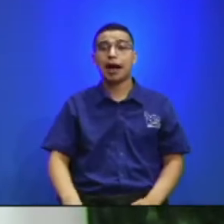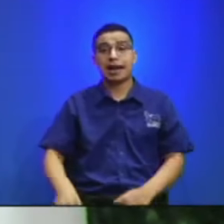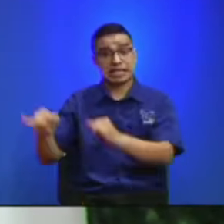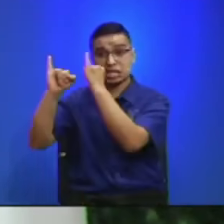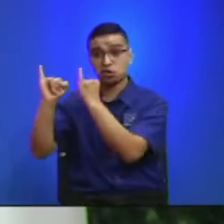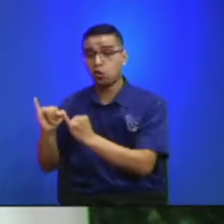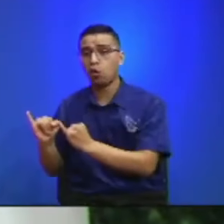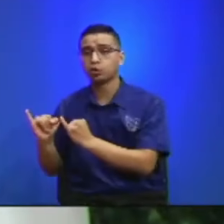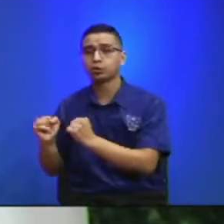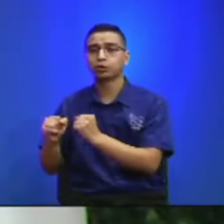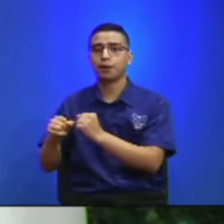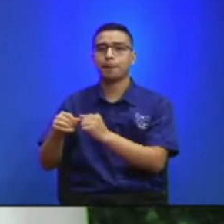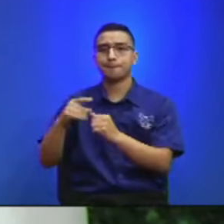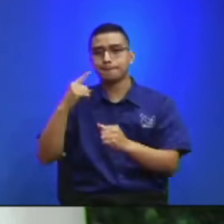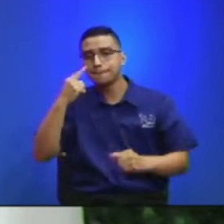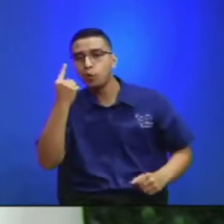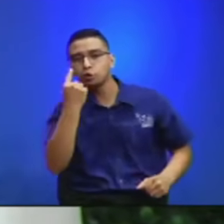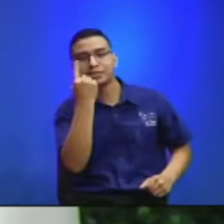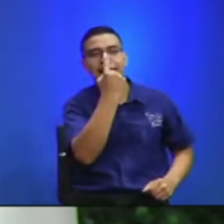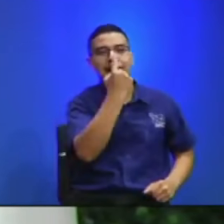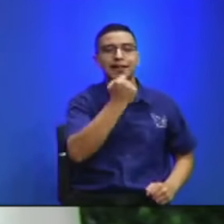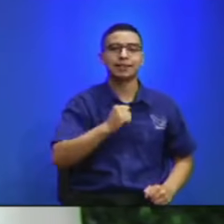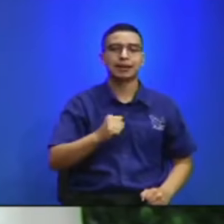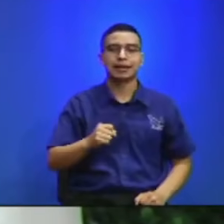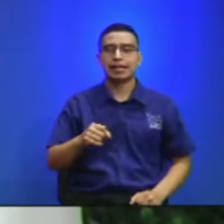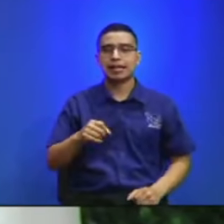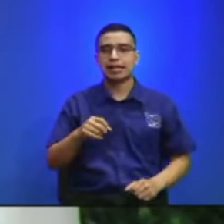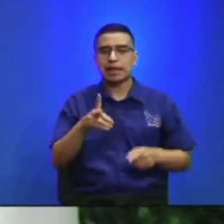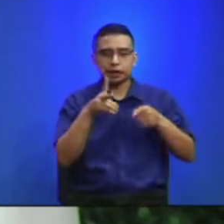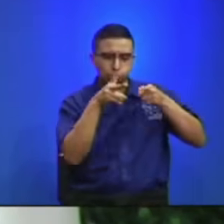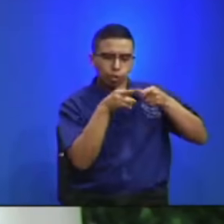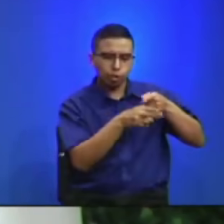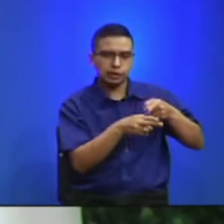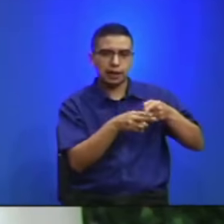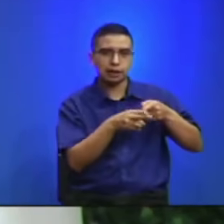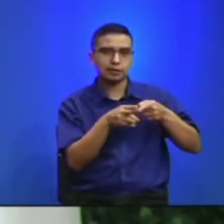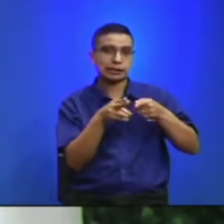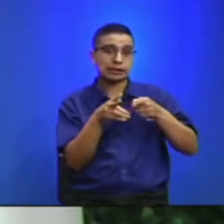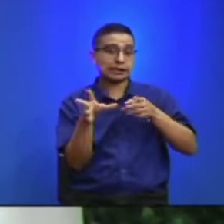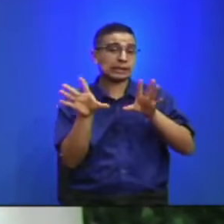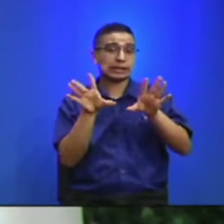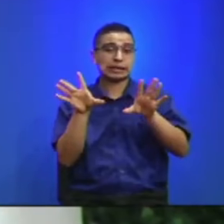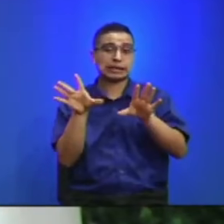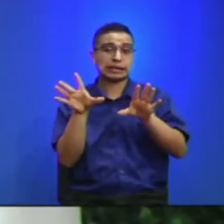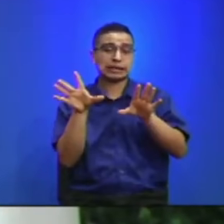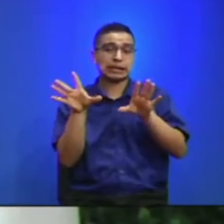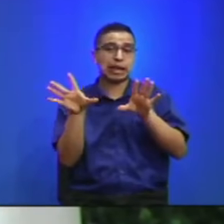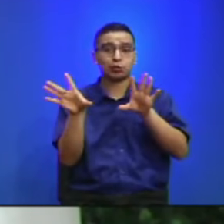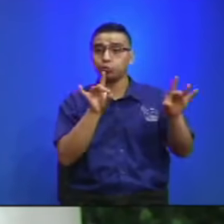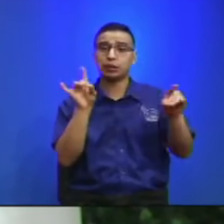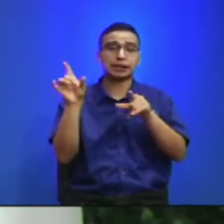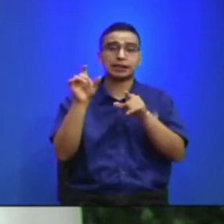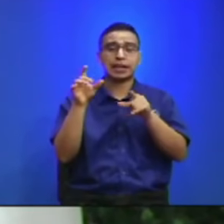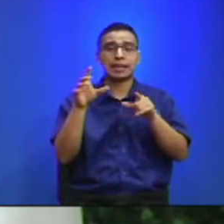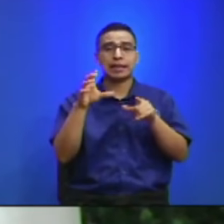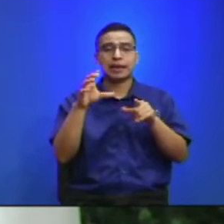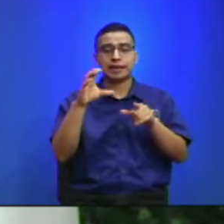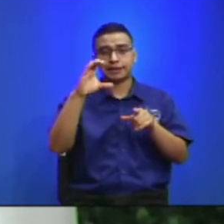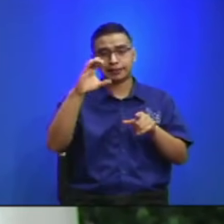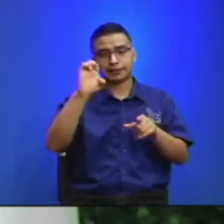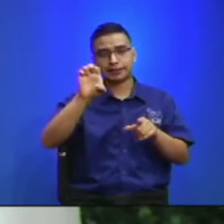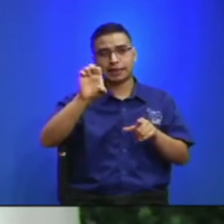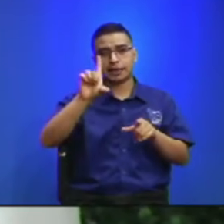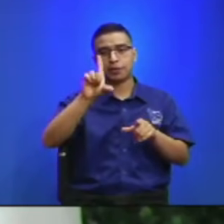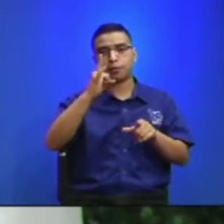cortar habrá una célula pequeñita dentro de mí que tal vez está haciendo eso quiere hacer eso y con el pacto